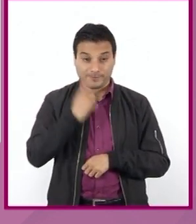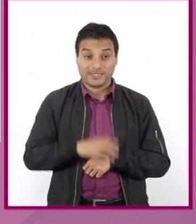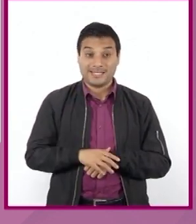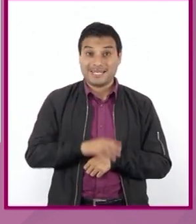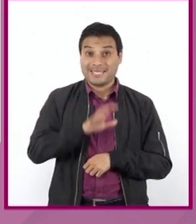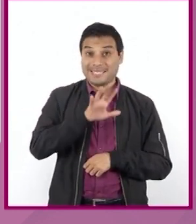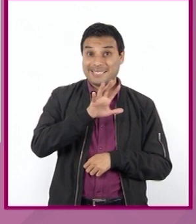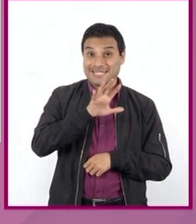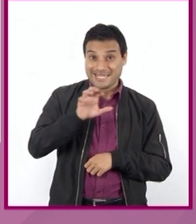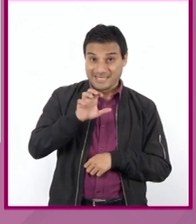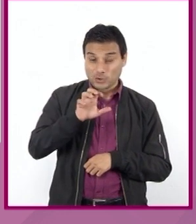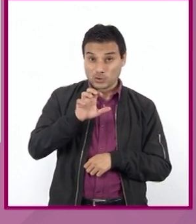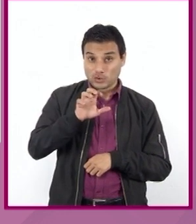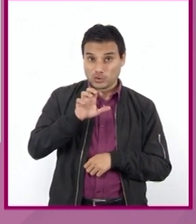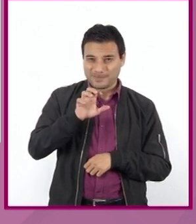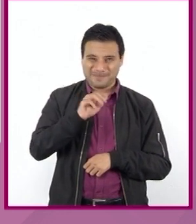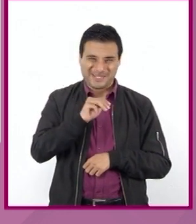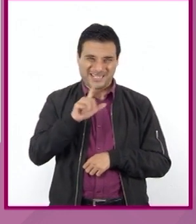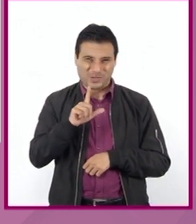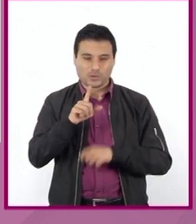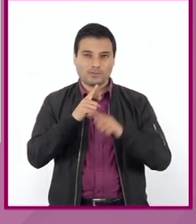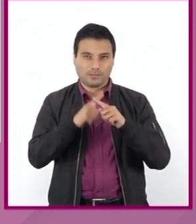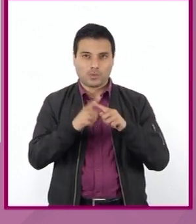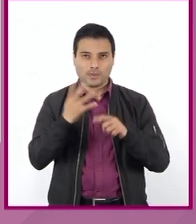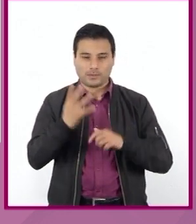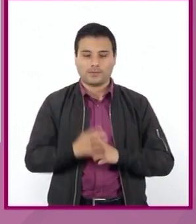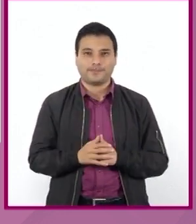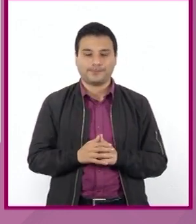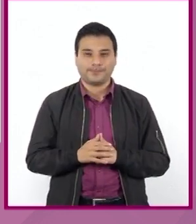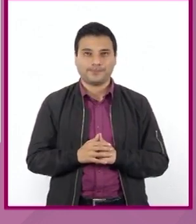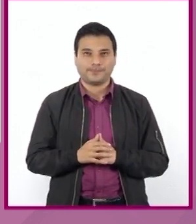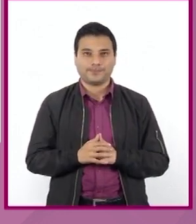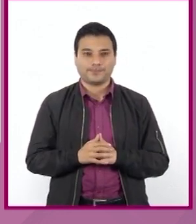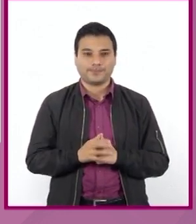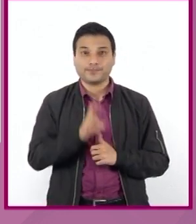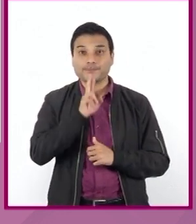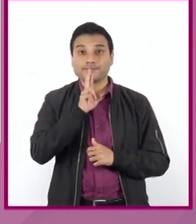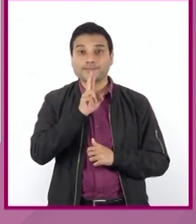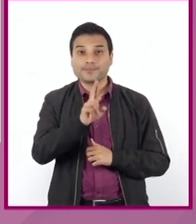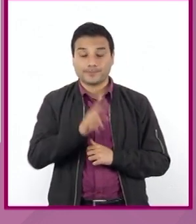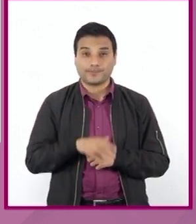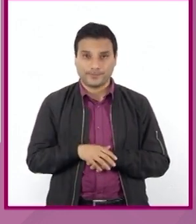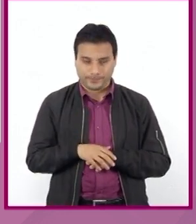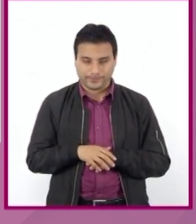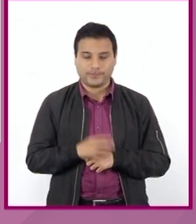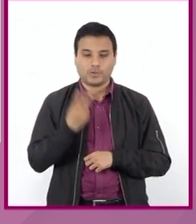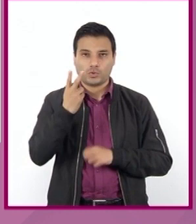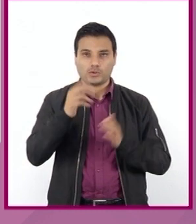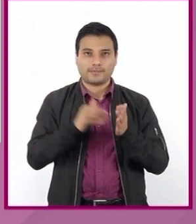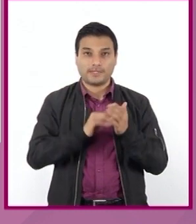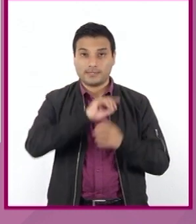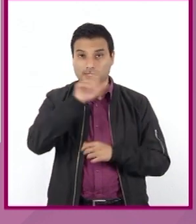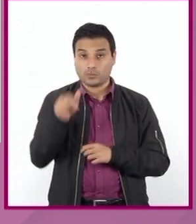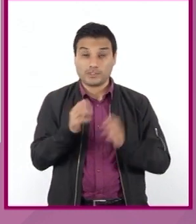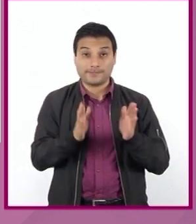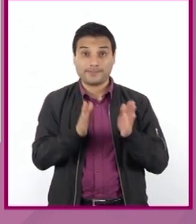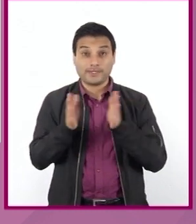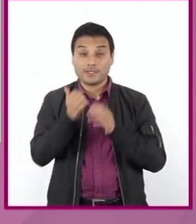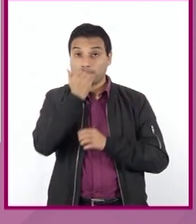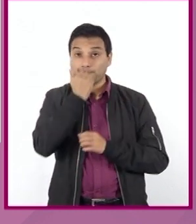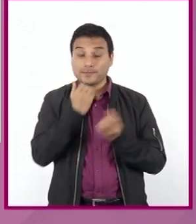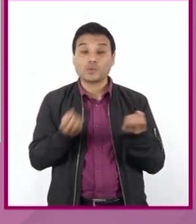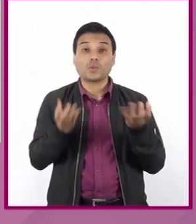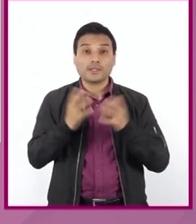refresco, que es 500 mililitros por 4. Y la cantidad de azúcar se multiplica por 4, es decir,